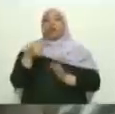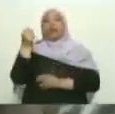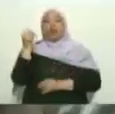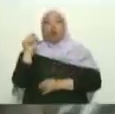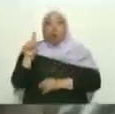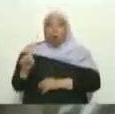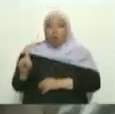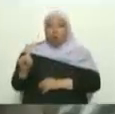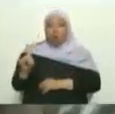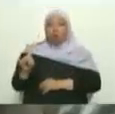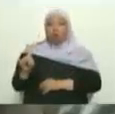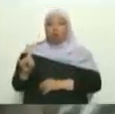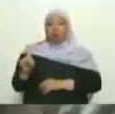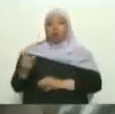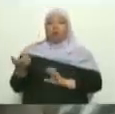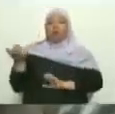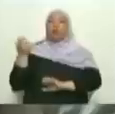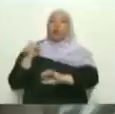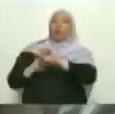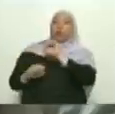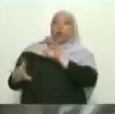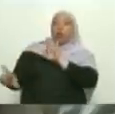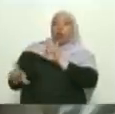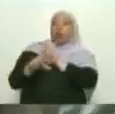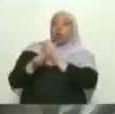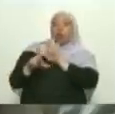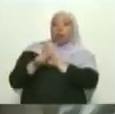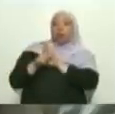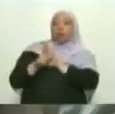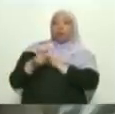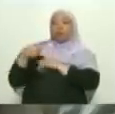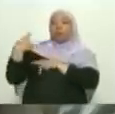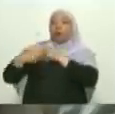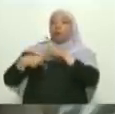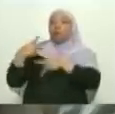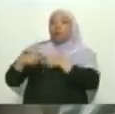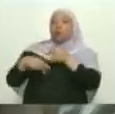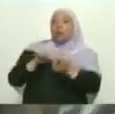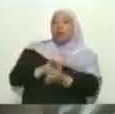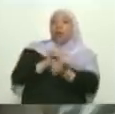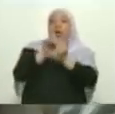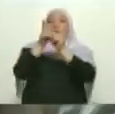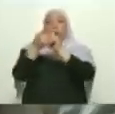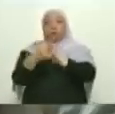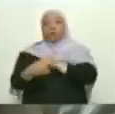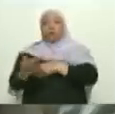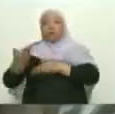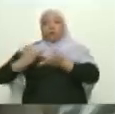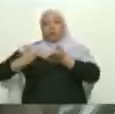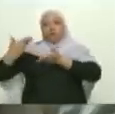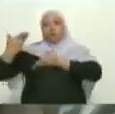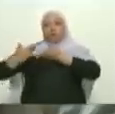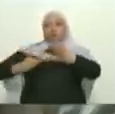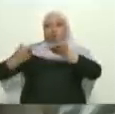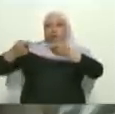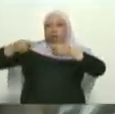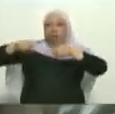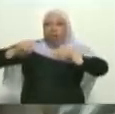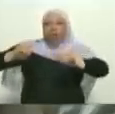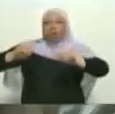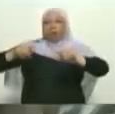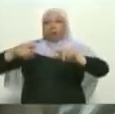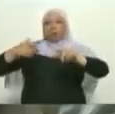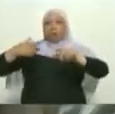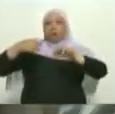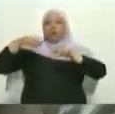eso, contra las leyes habilitantes, se vio que el proceso de transformación sería atacado con saña por las